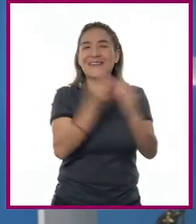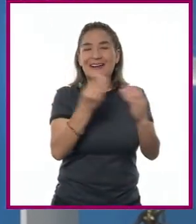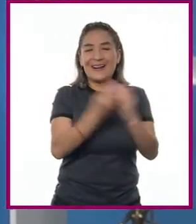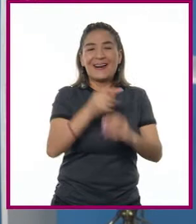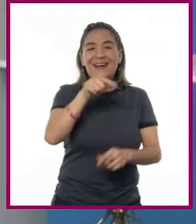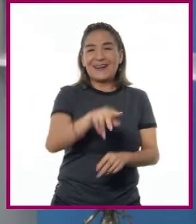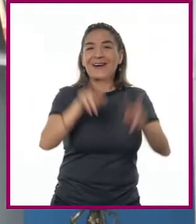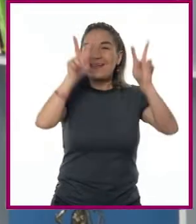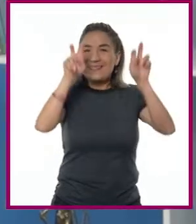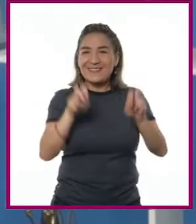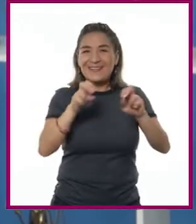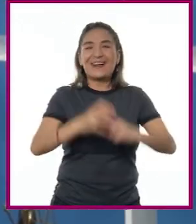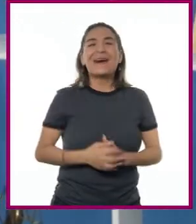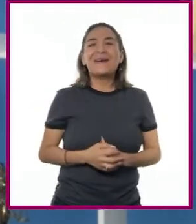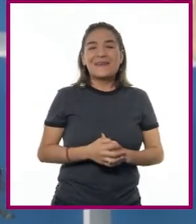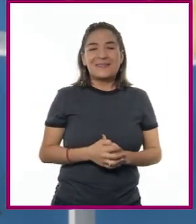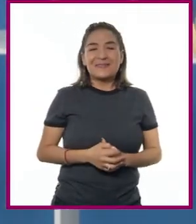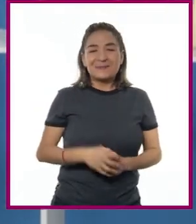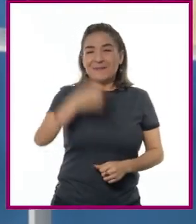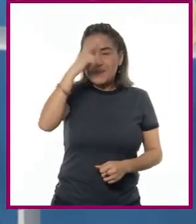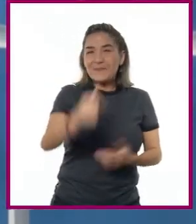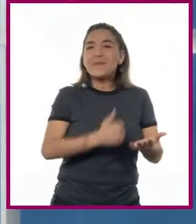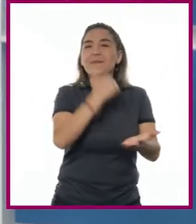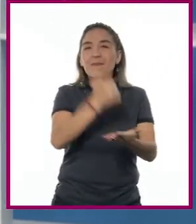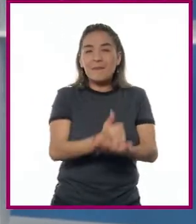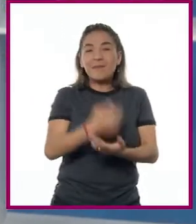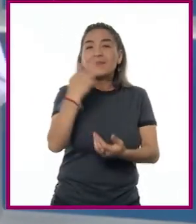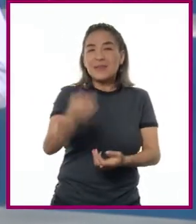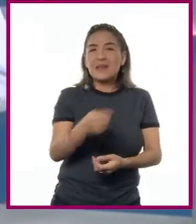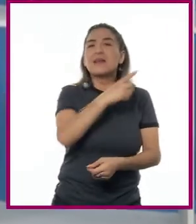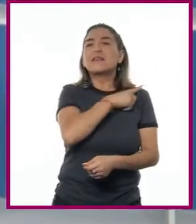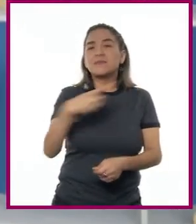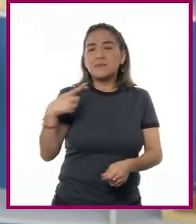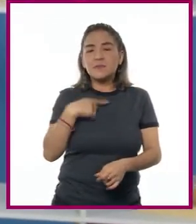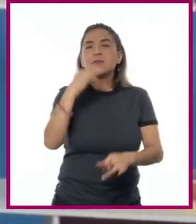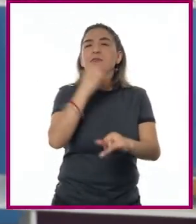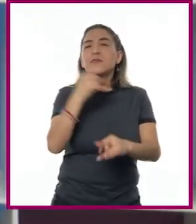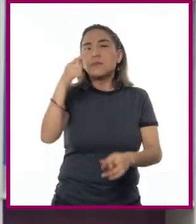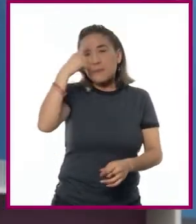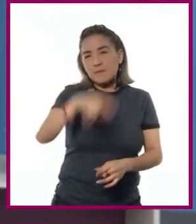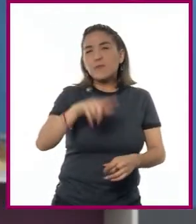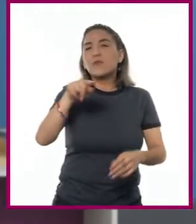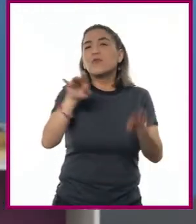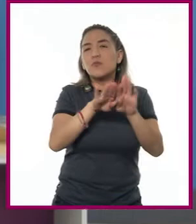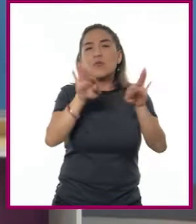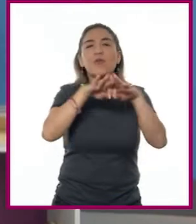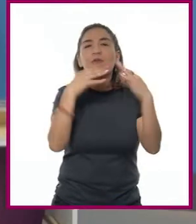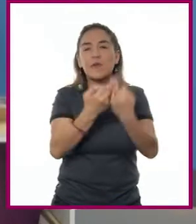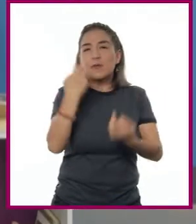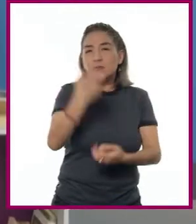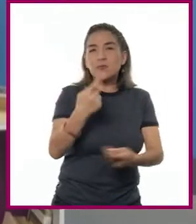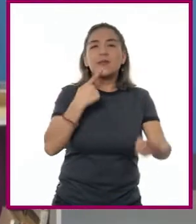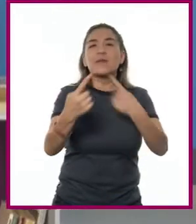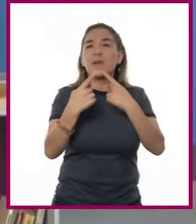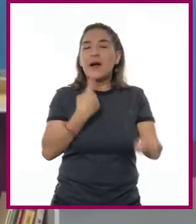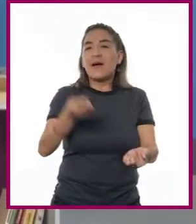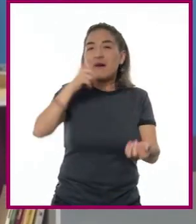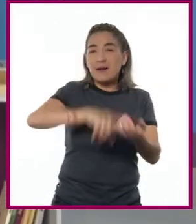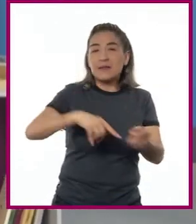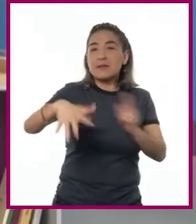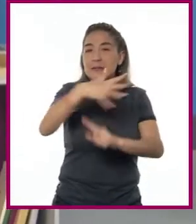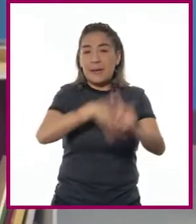la participación? Las y los ciudadanos pueden influir en la forma en que se lleve a cabo la democracia en la